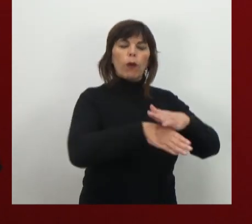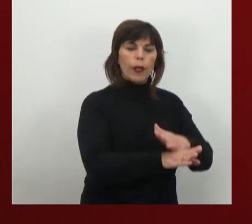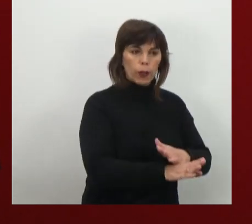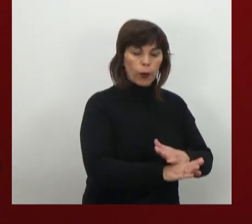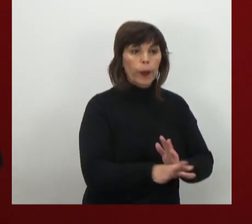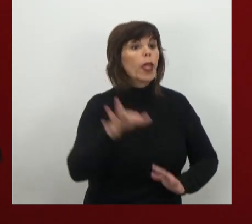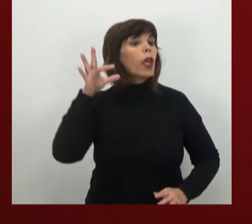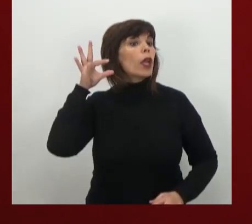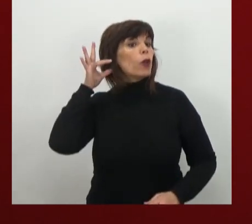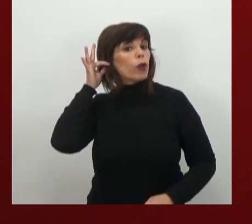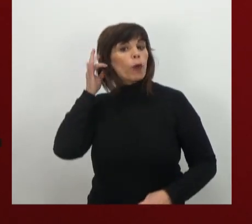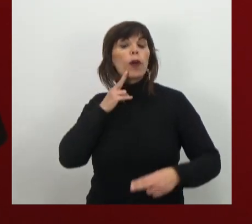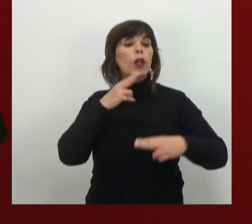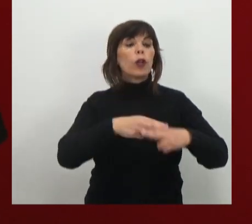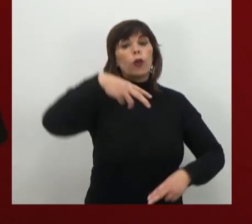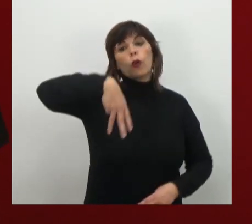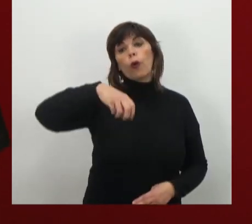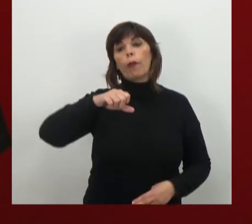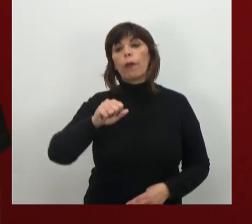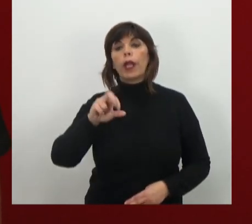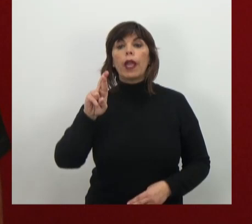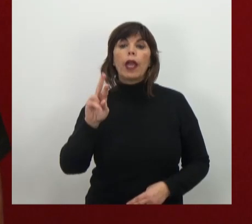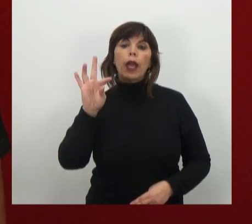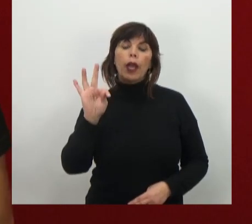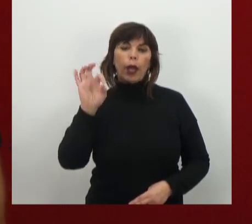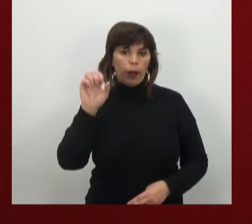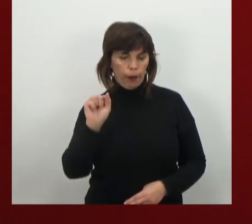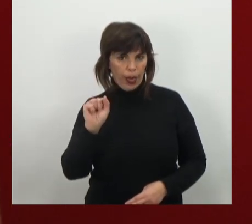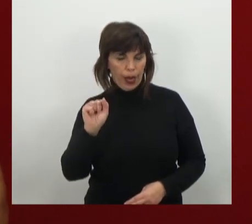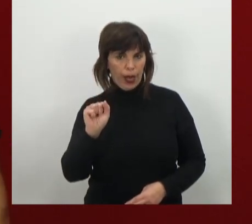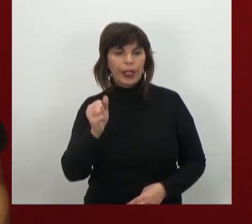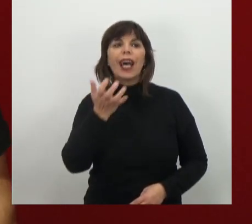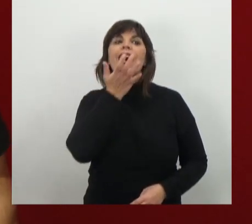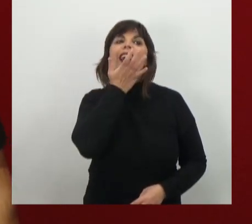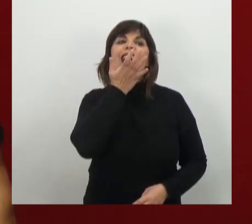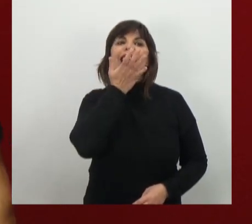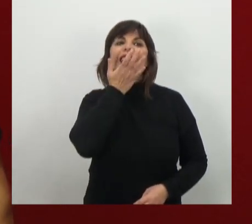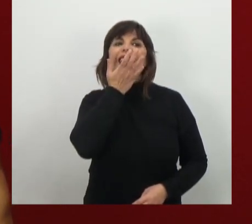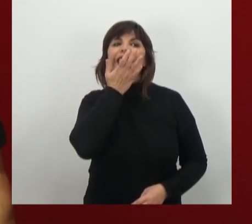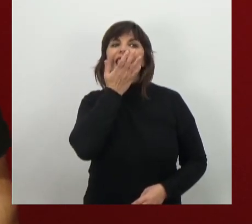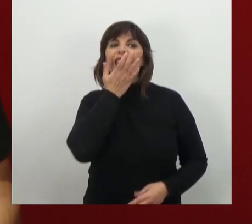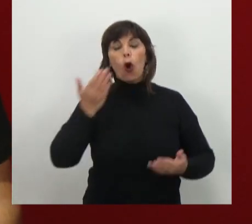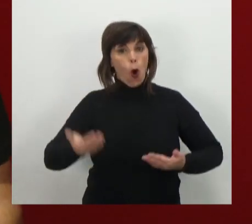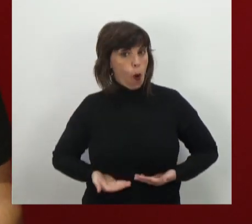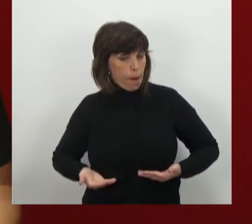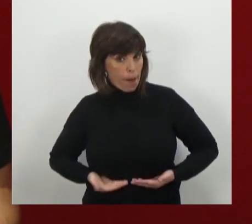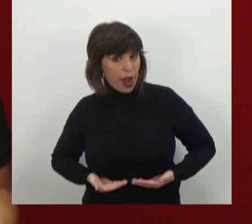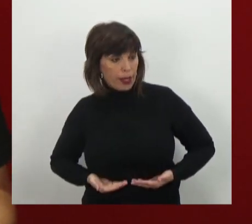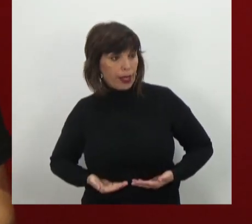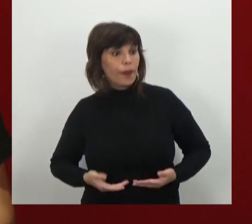Marta le recibió en su casa. Esta tenía una hermana que se llamaba María, la